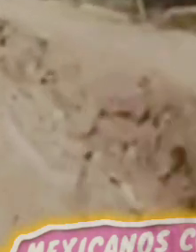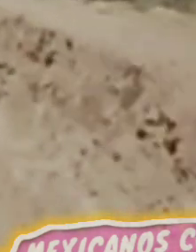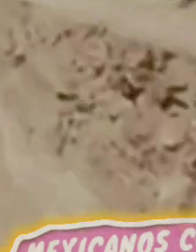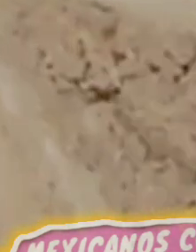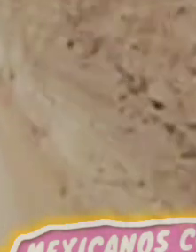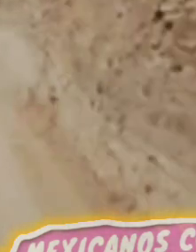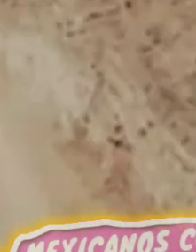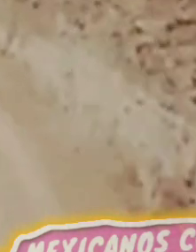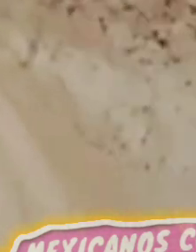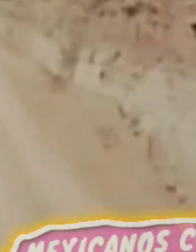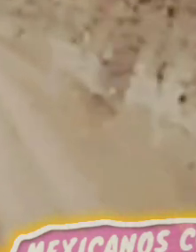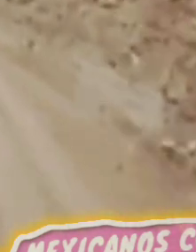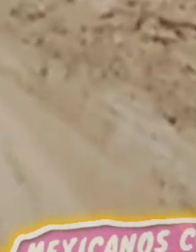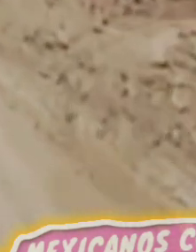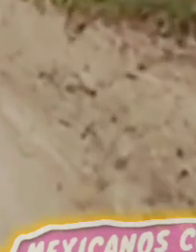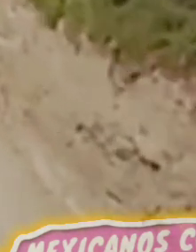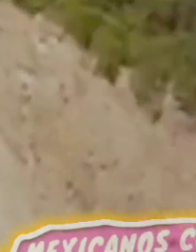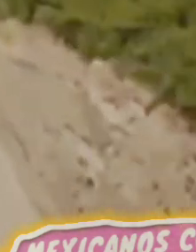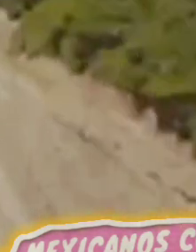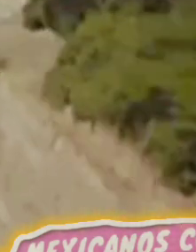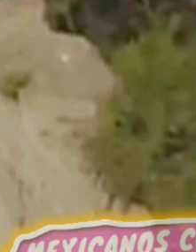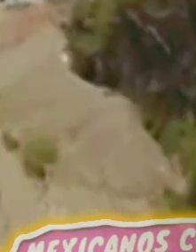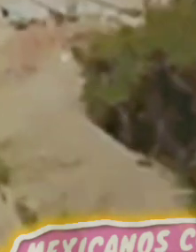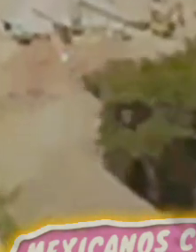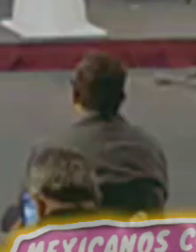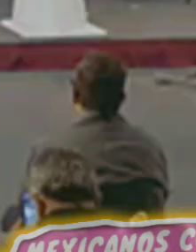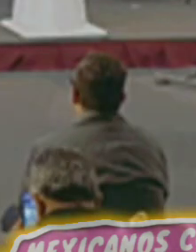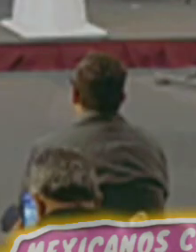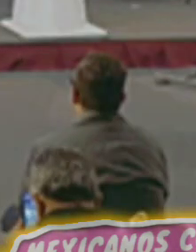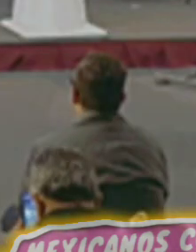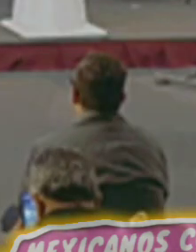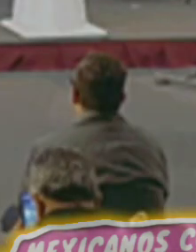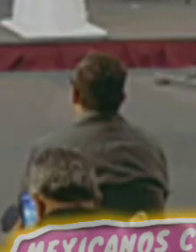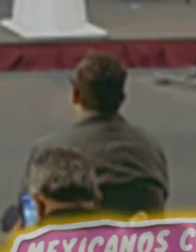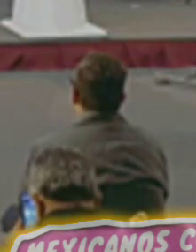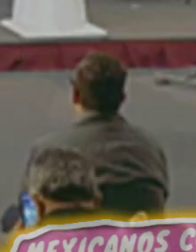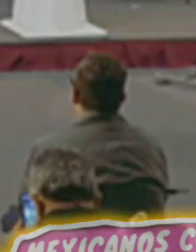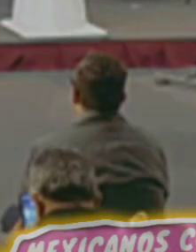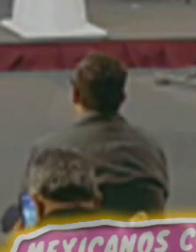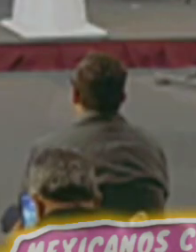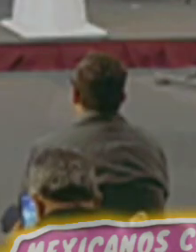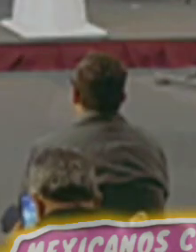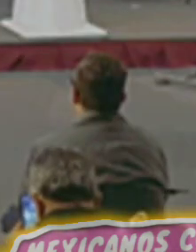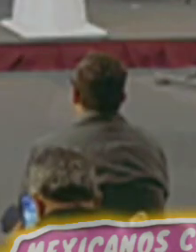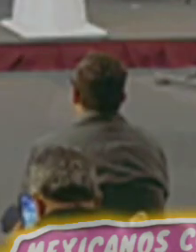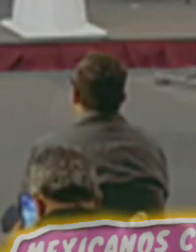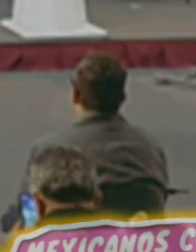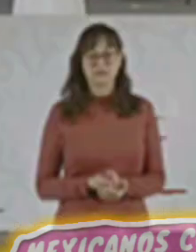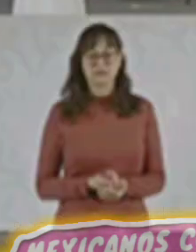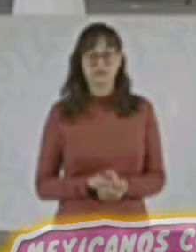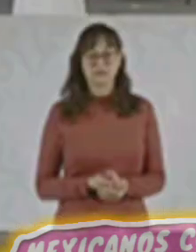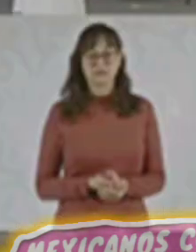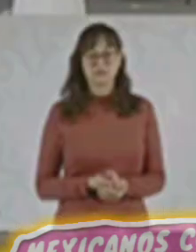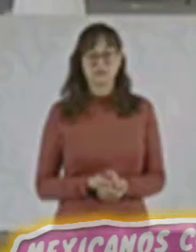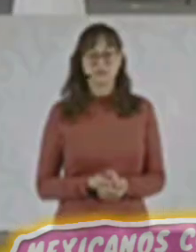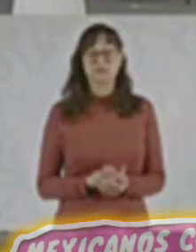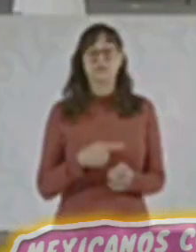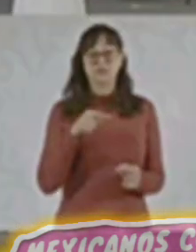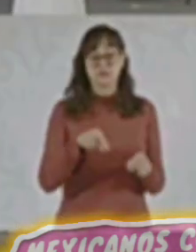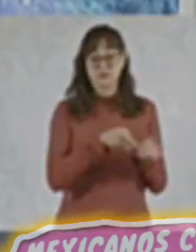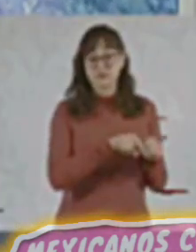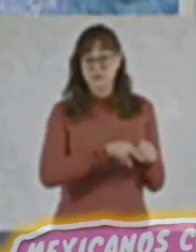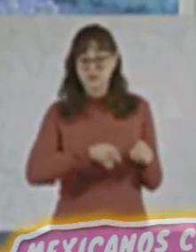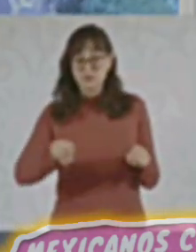kilómetros del camino de acceso, que son las imágenes que se están viendo, y este se liga con la Concordia y es parte de un